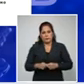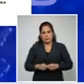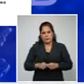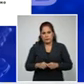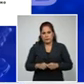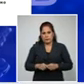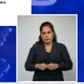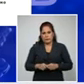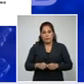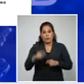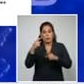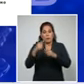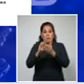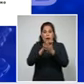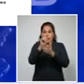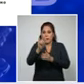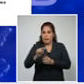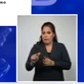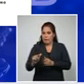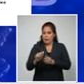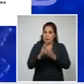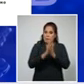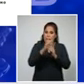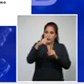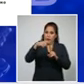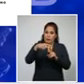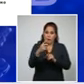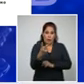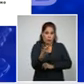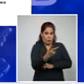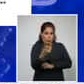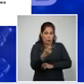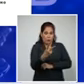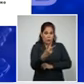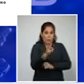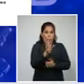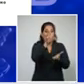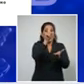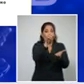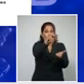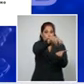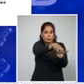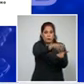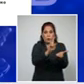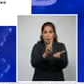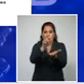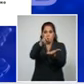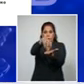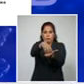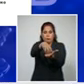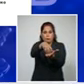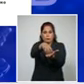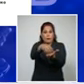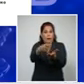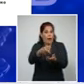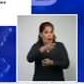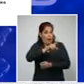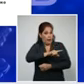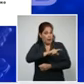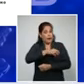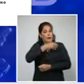caso de Mayabequi, en el caso de Matanzas, con un evento activo cada uno. Ya ayer incluso nos